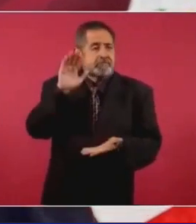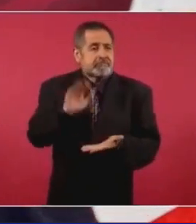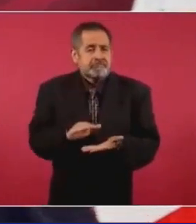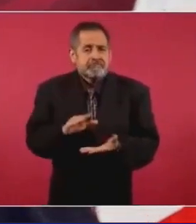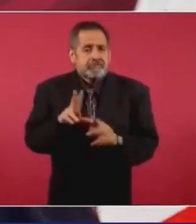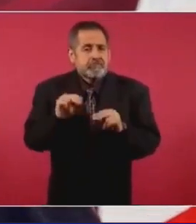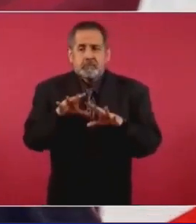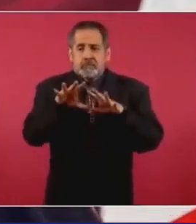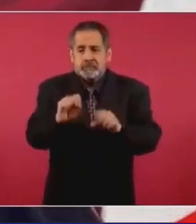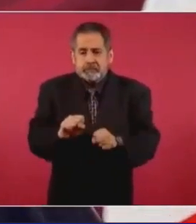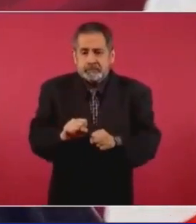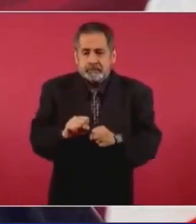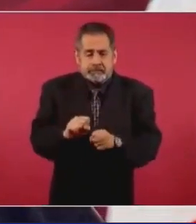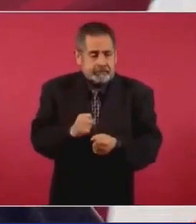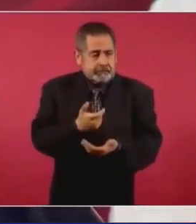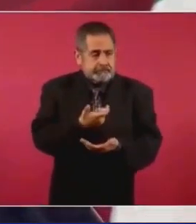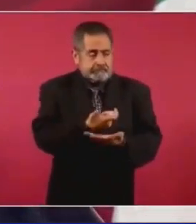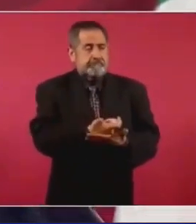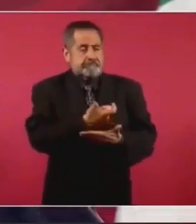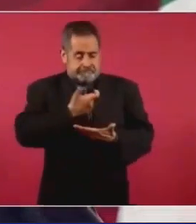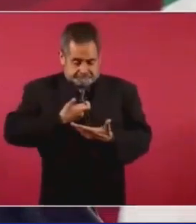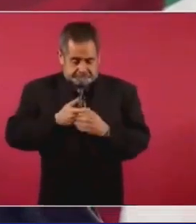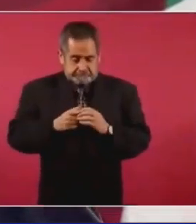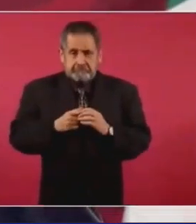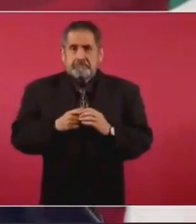poder adquisitivo.